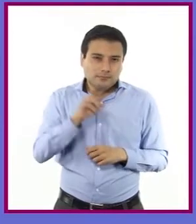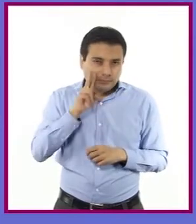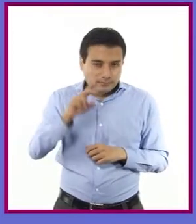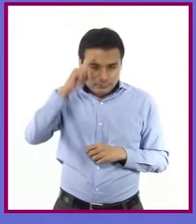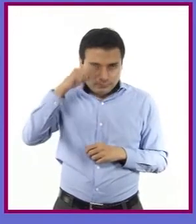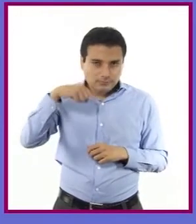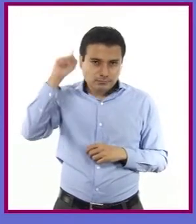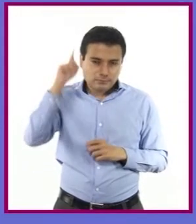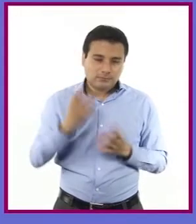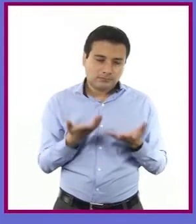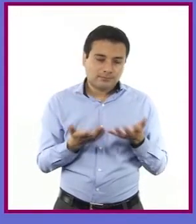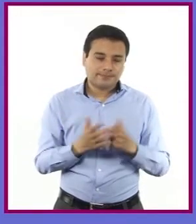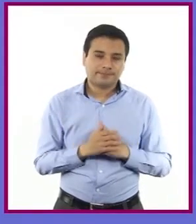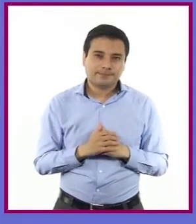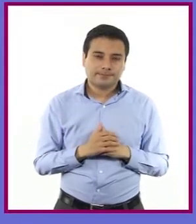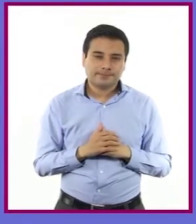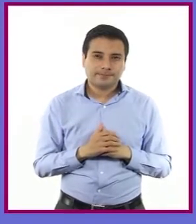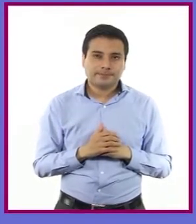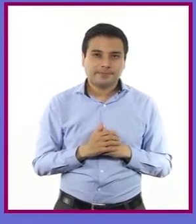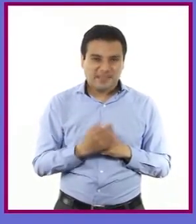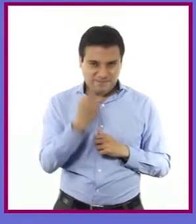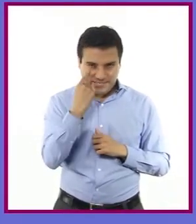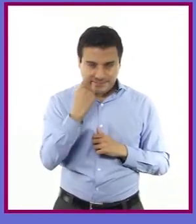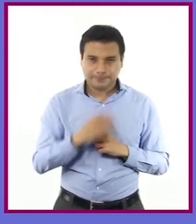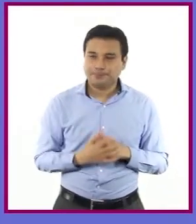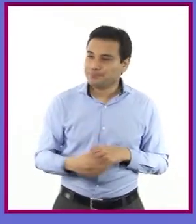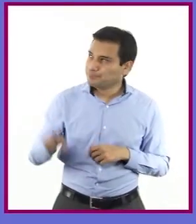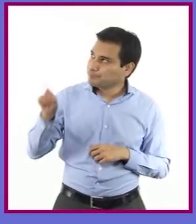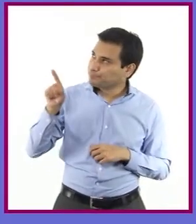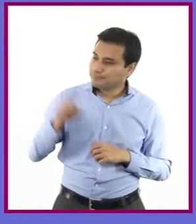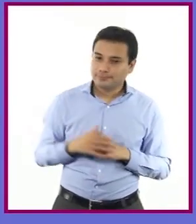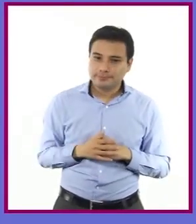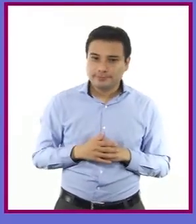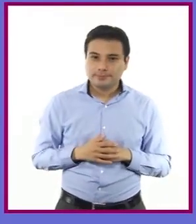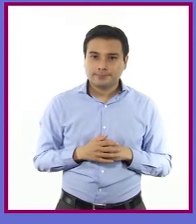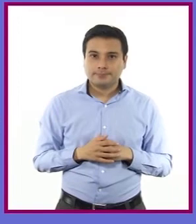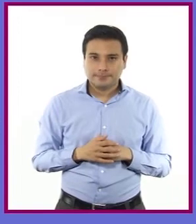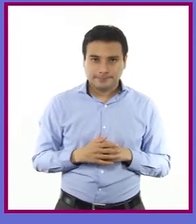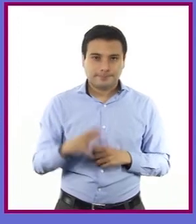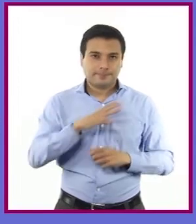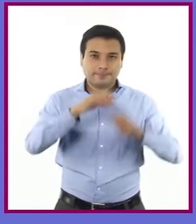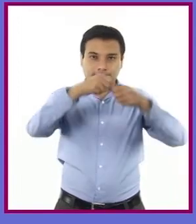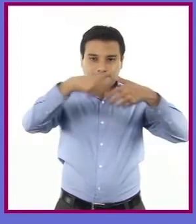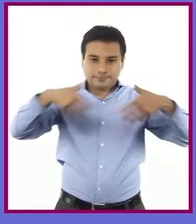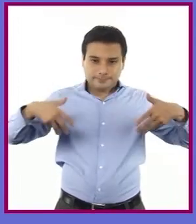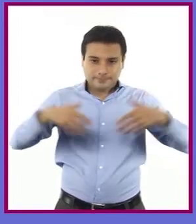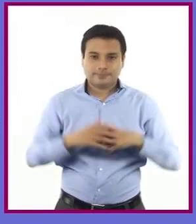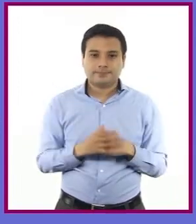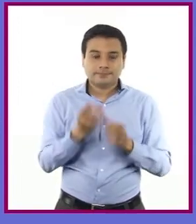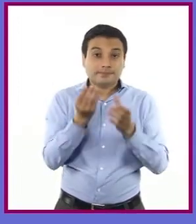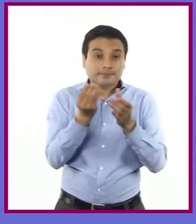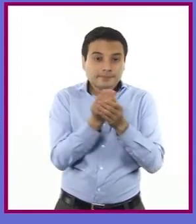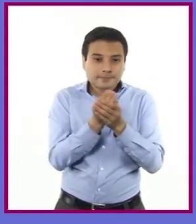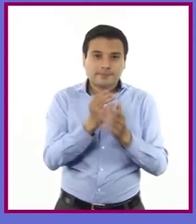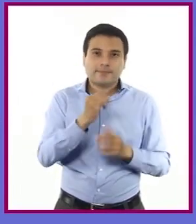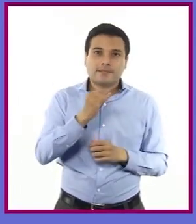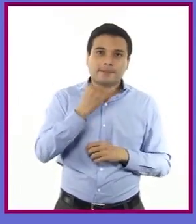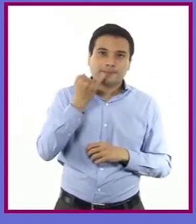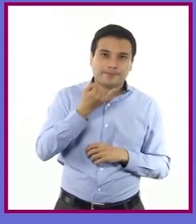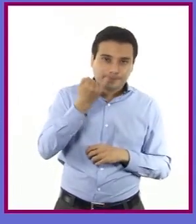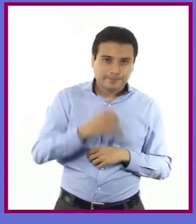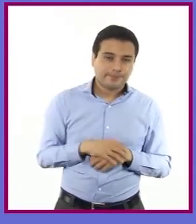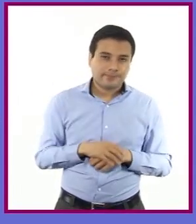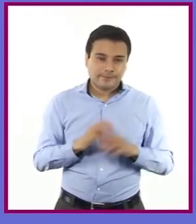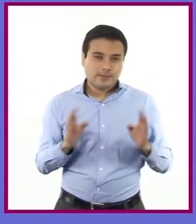mayor facilidad. Fíjate, en este cuadro sinóptico pusimos las categorías, eran lengua y zona